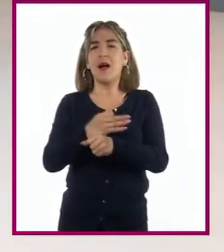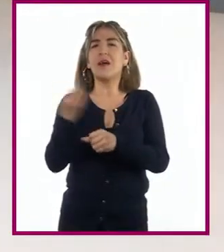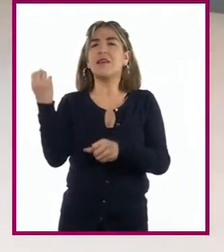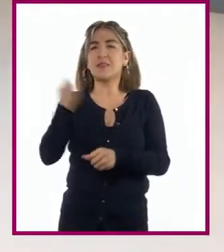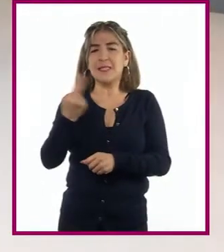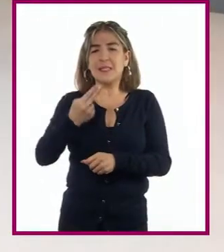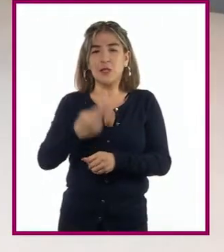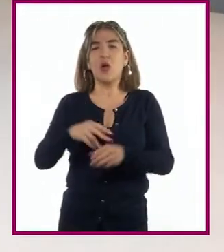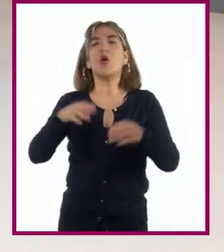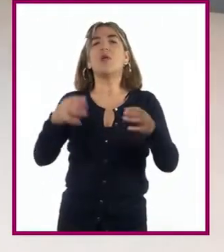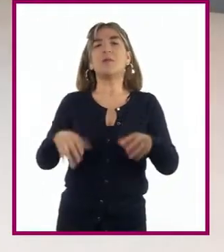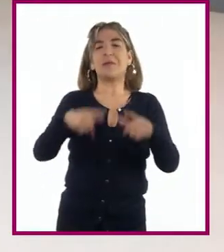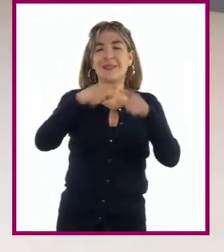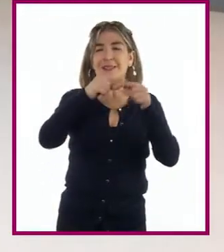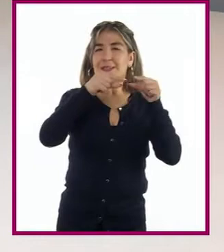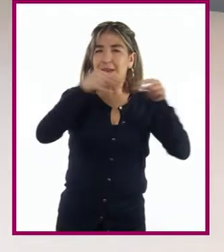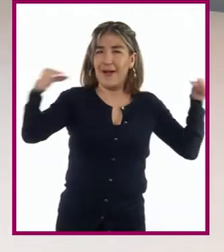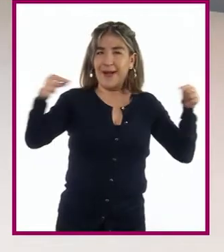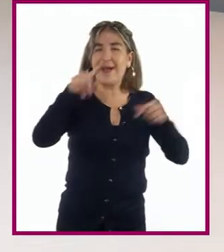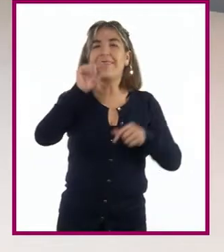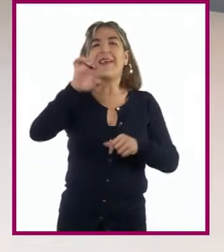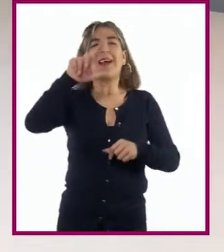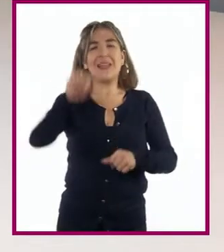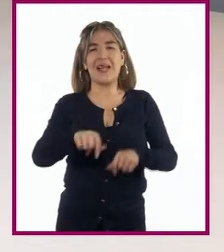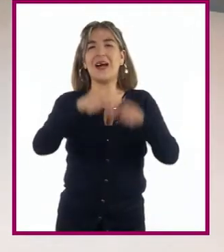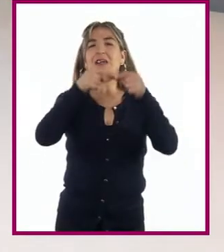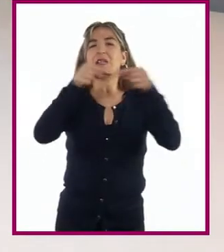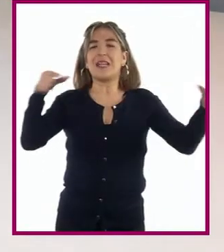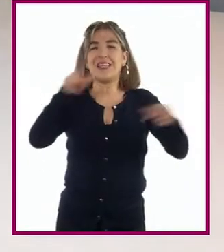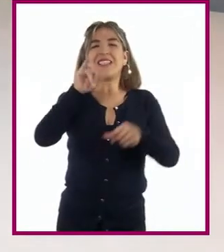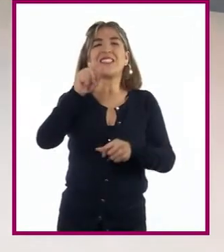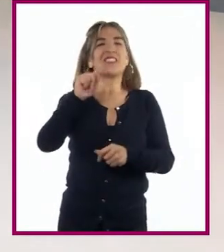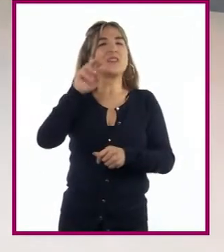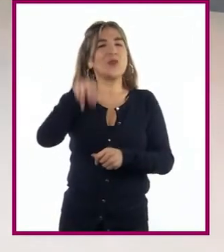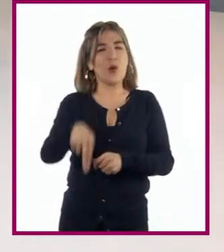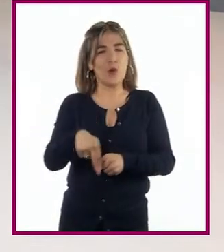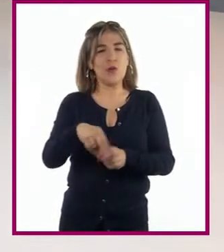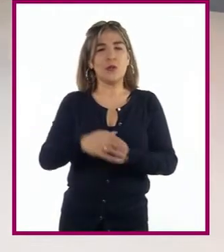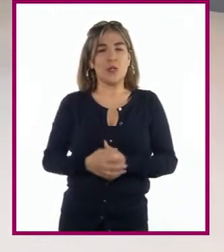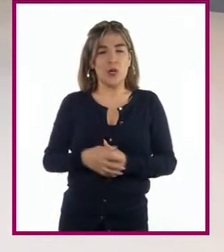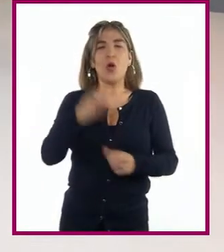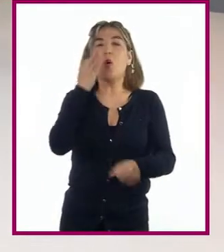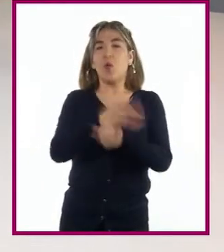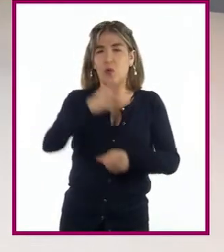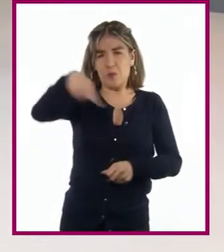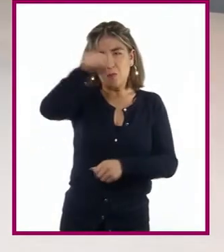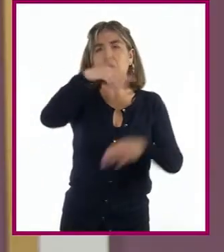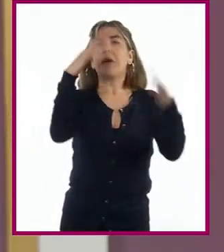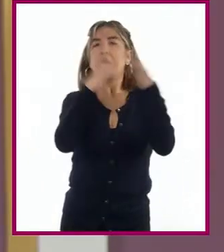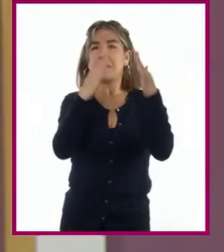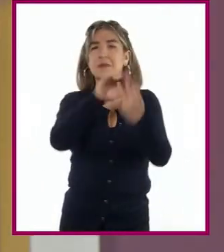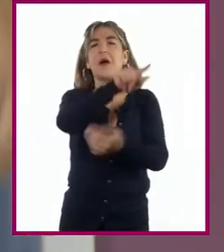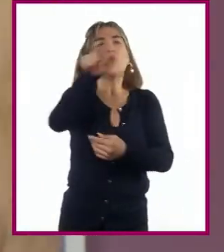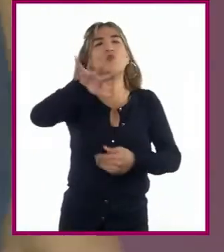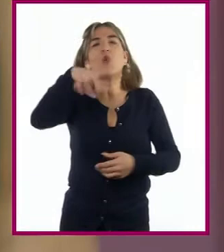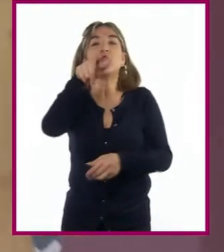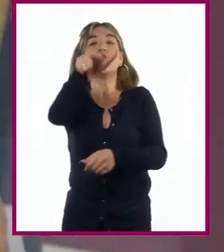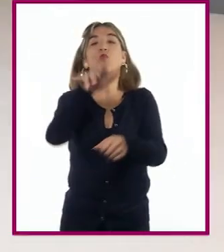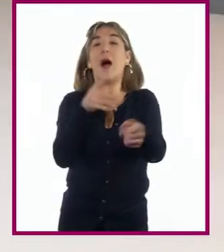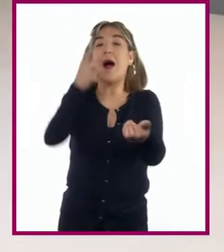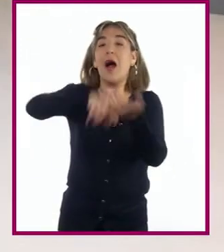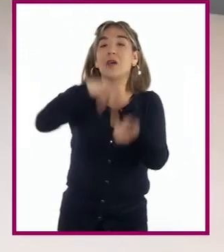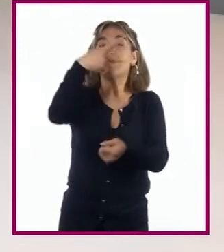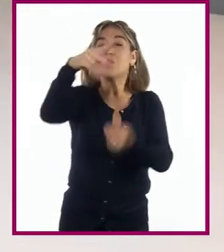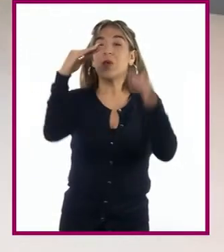listones, estambre, que es lo que tengo aquí a mi alrededor. Igual ustedes en casa busquen cualquier material que tienen a la mano